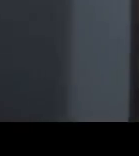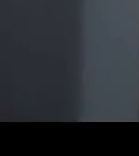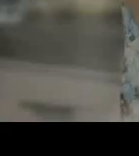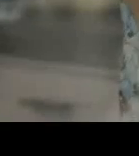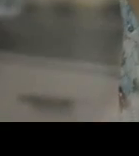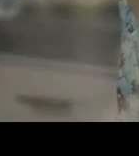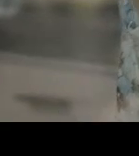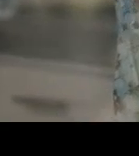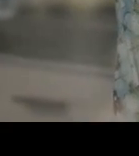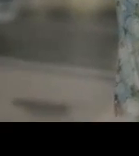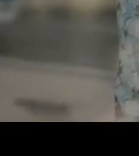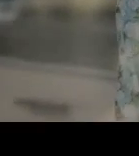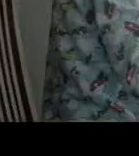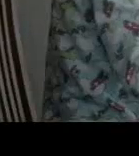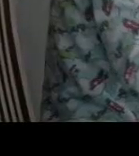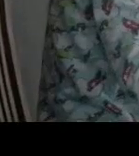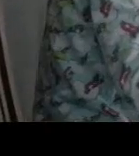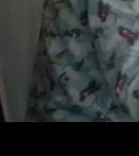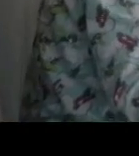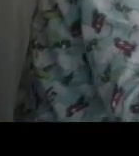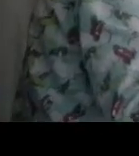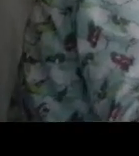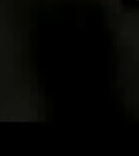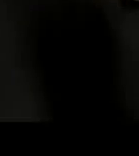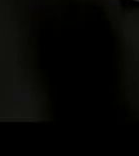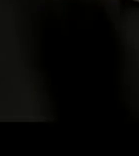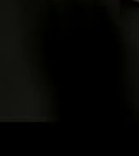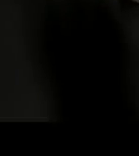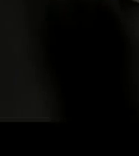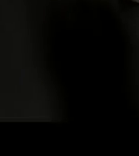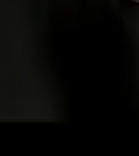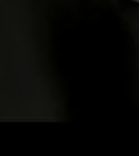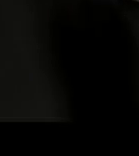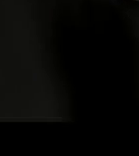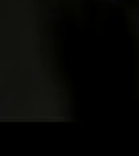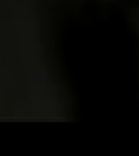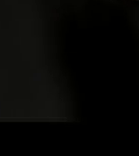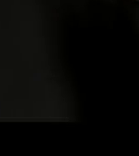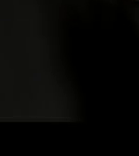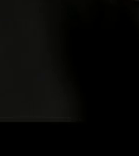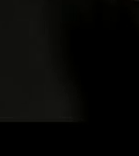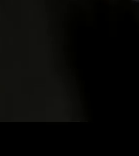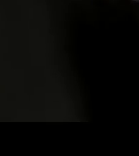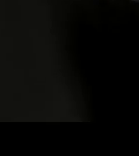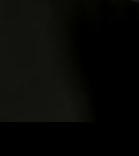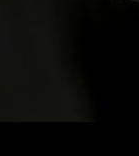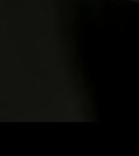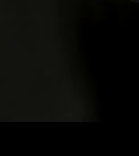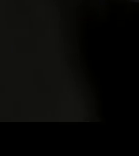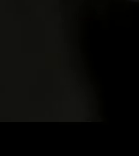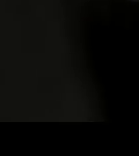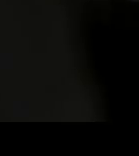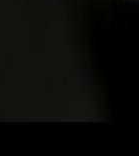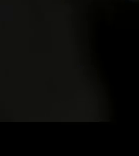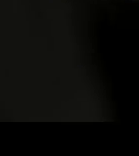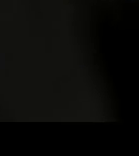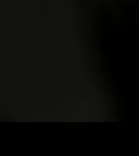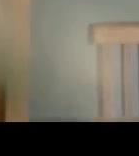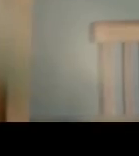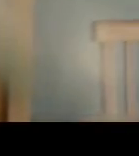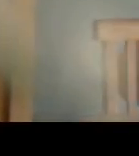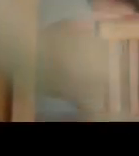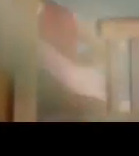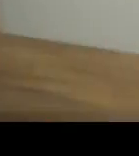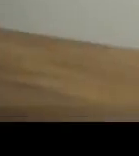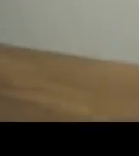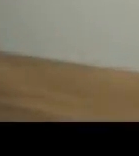Mi bebé está creciendo, ya puede tomar leche, lo cual es buenísimo, porque Nutri está de promoción y bajó de precio.